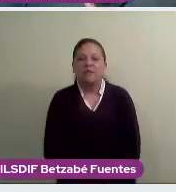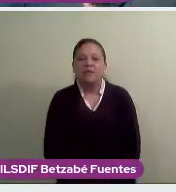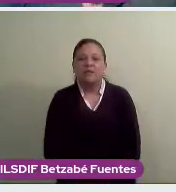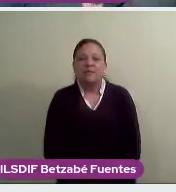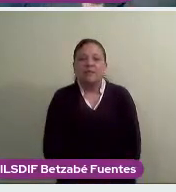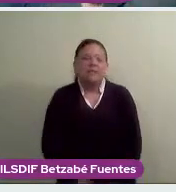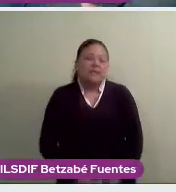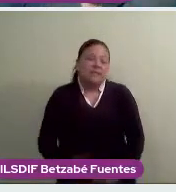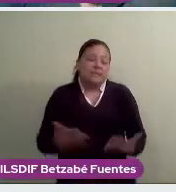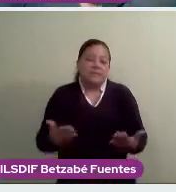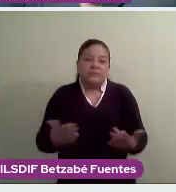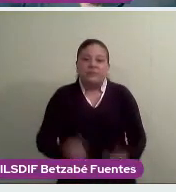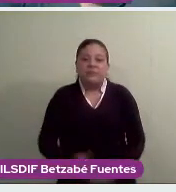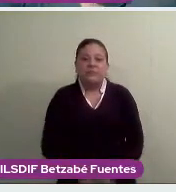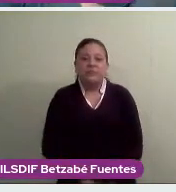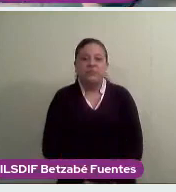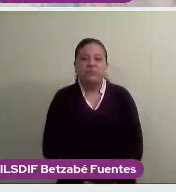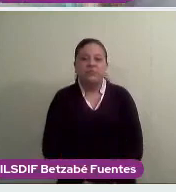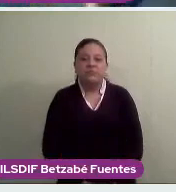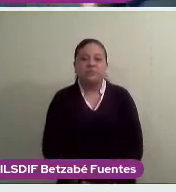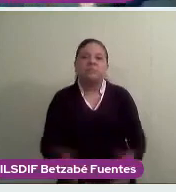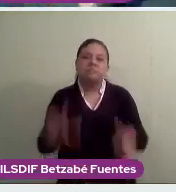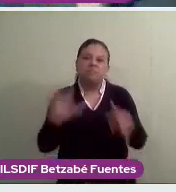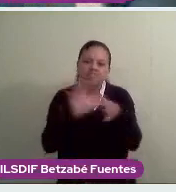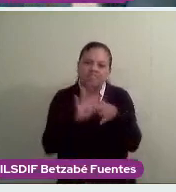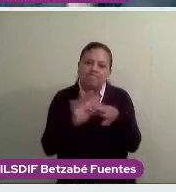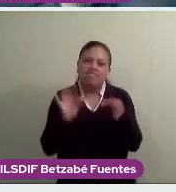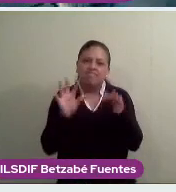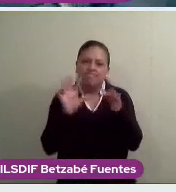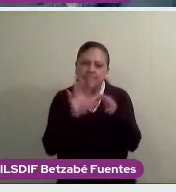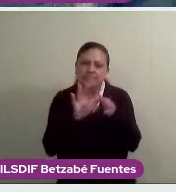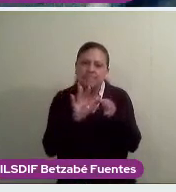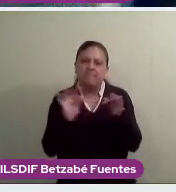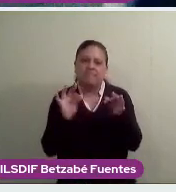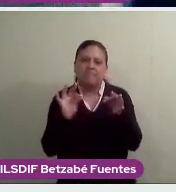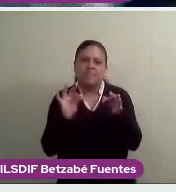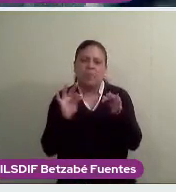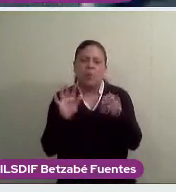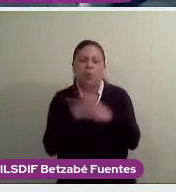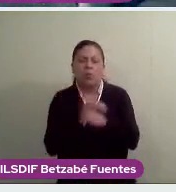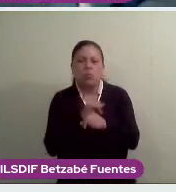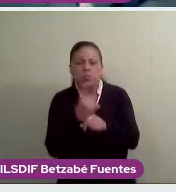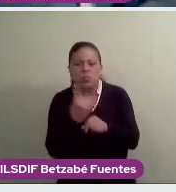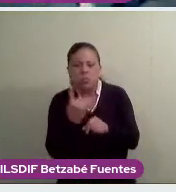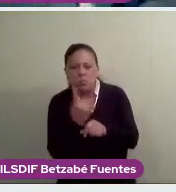Pero bueno, hablando un poco de por qué o cómo funcionan